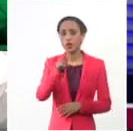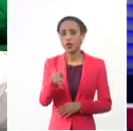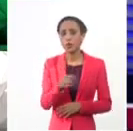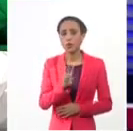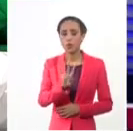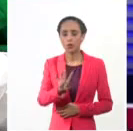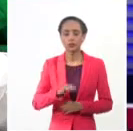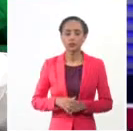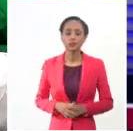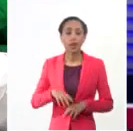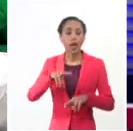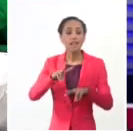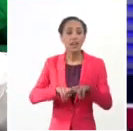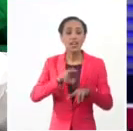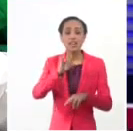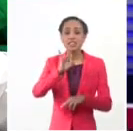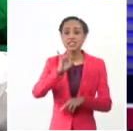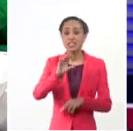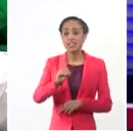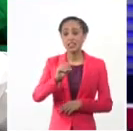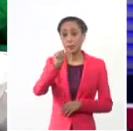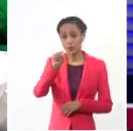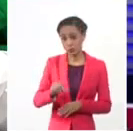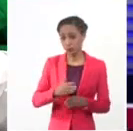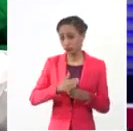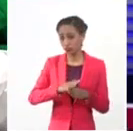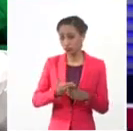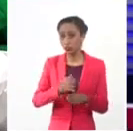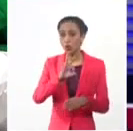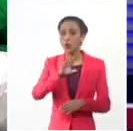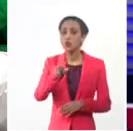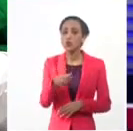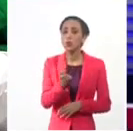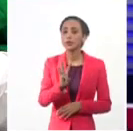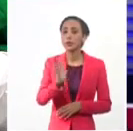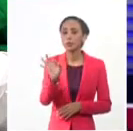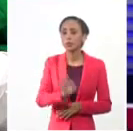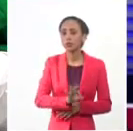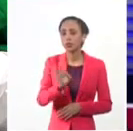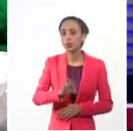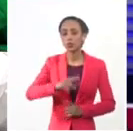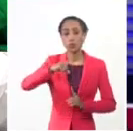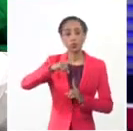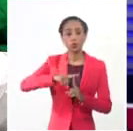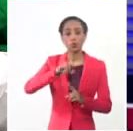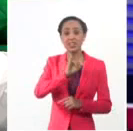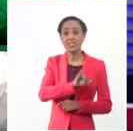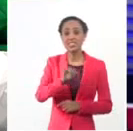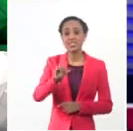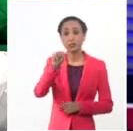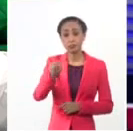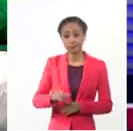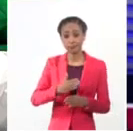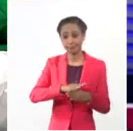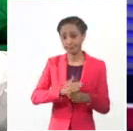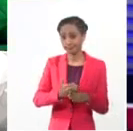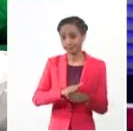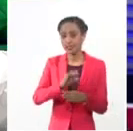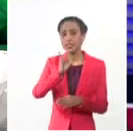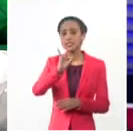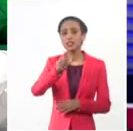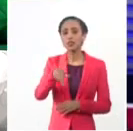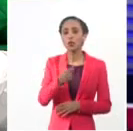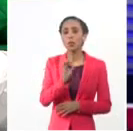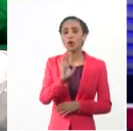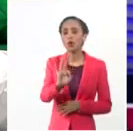Habana con 70 casos, el 8,3%, Las Tunas 66 casos, el 7,8%,